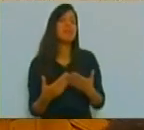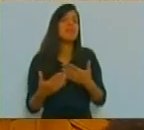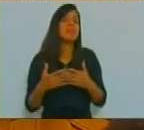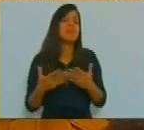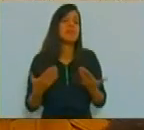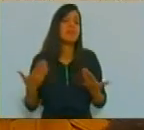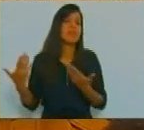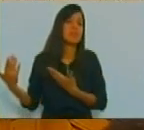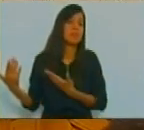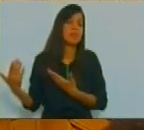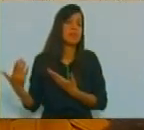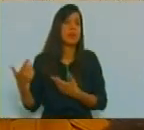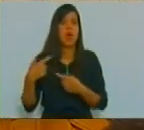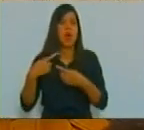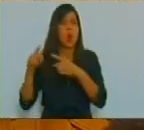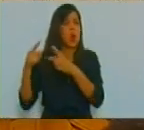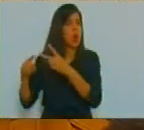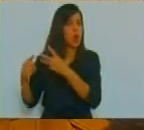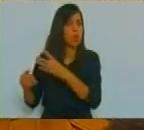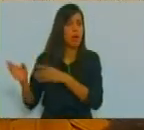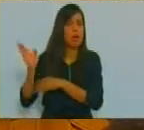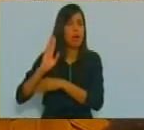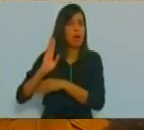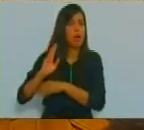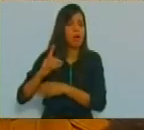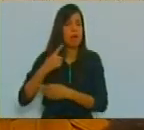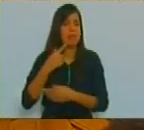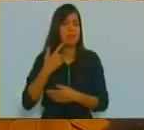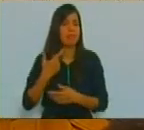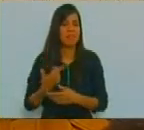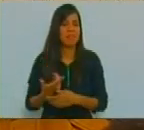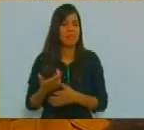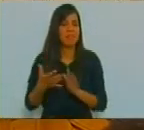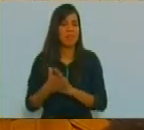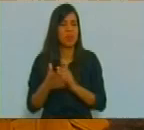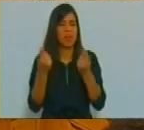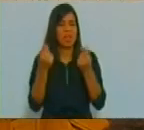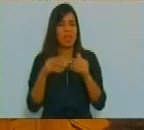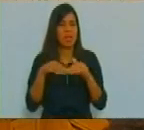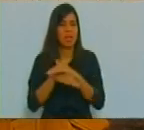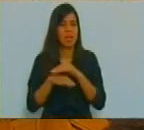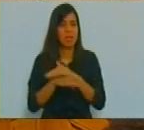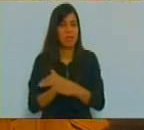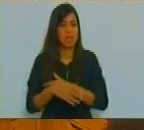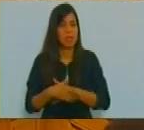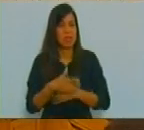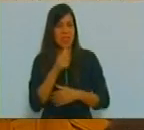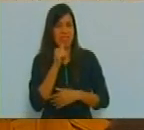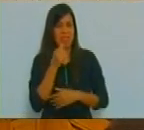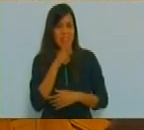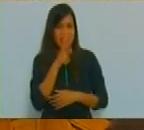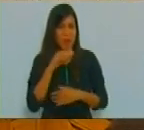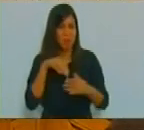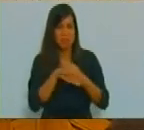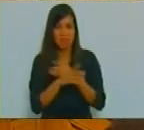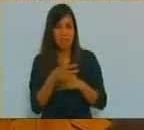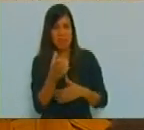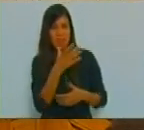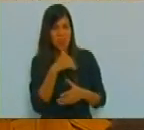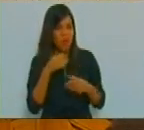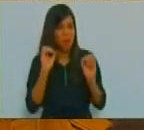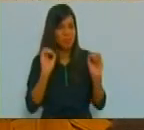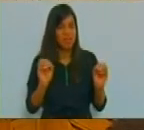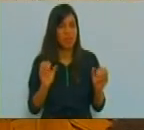llamarada reverol y otros tantos aquí nos sancionaron congelación de cuentas quién le va a una cuenta que no tiene más